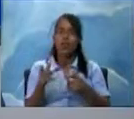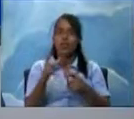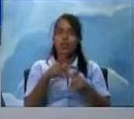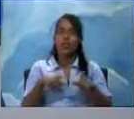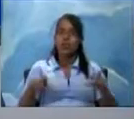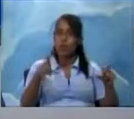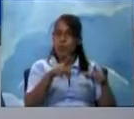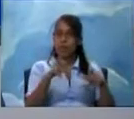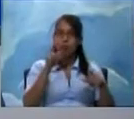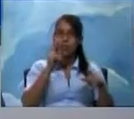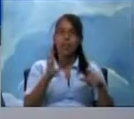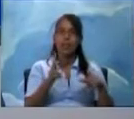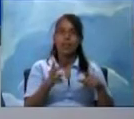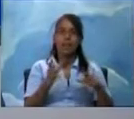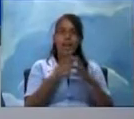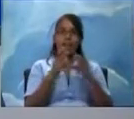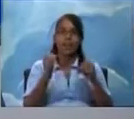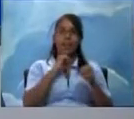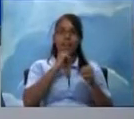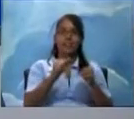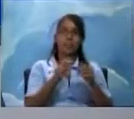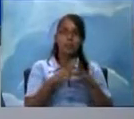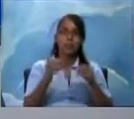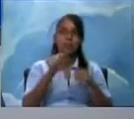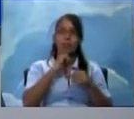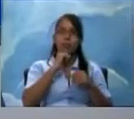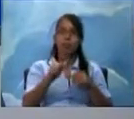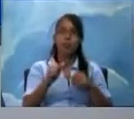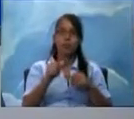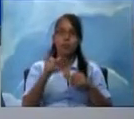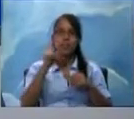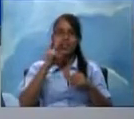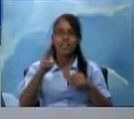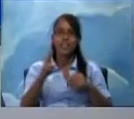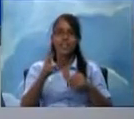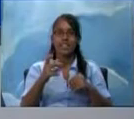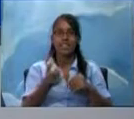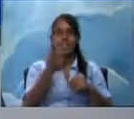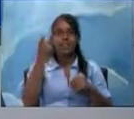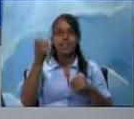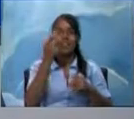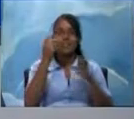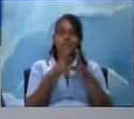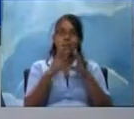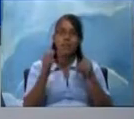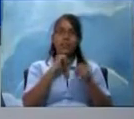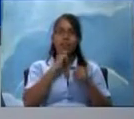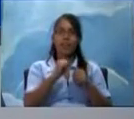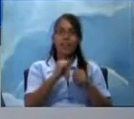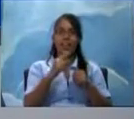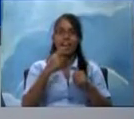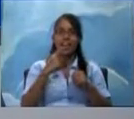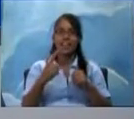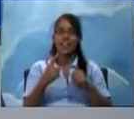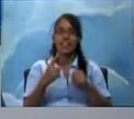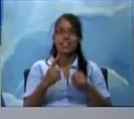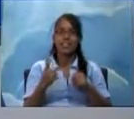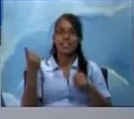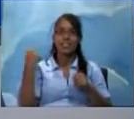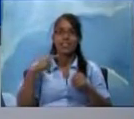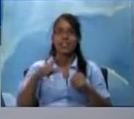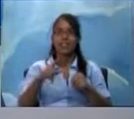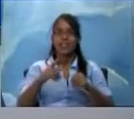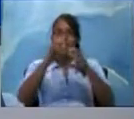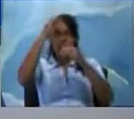izquierdo, mire, les recomiendo en el nombre del Señor que busquen la Biblia allí en el portal, que lean